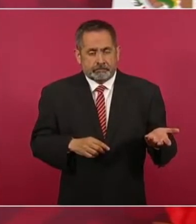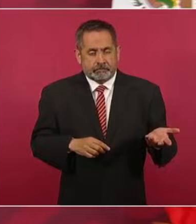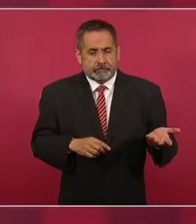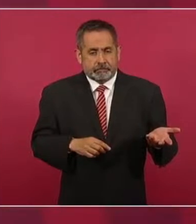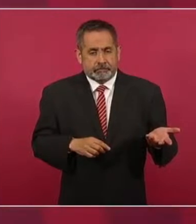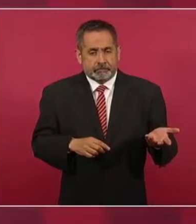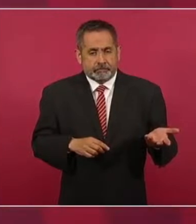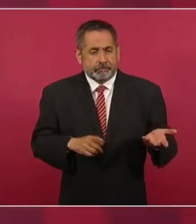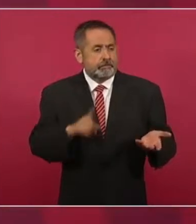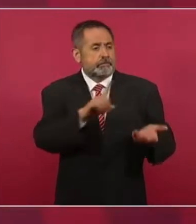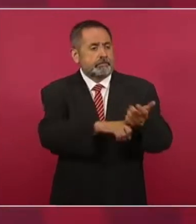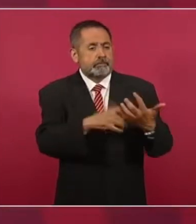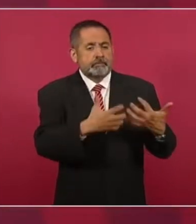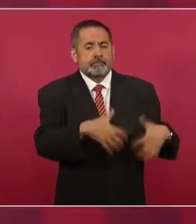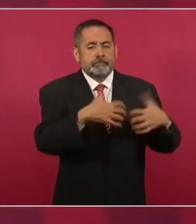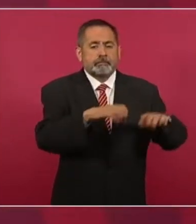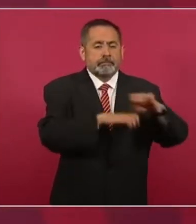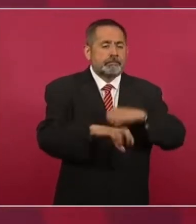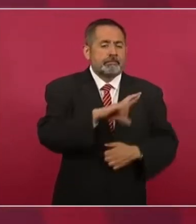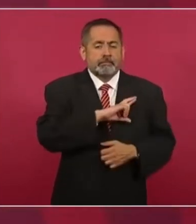las privadas.